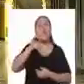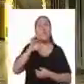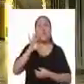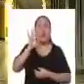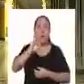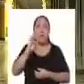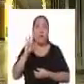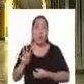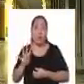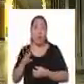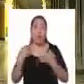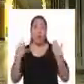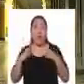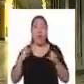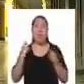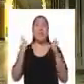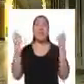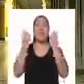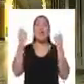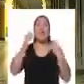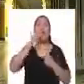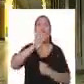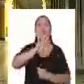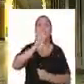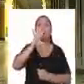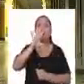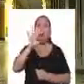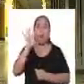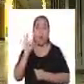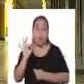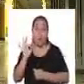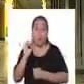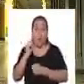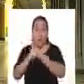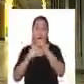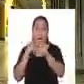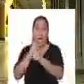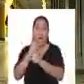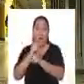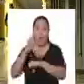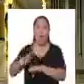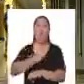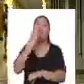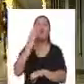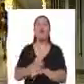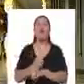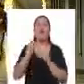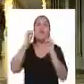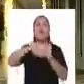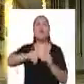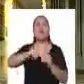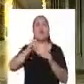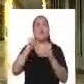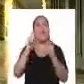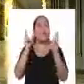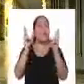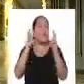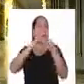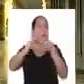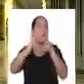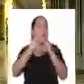cumplían 459 años de su fundación, apareció un artículo en la revista Caretas que señalaba